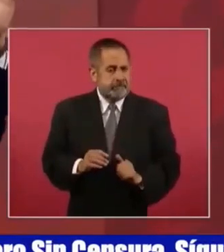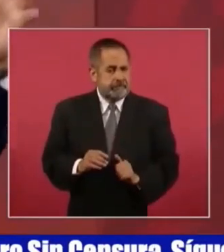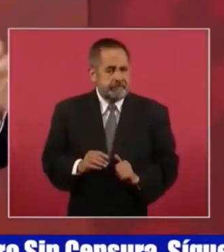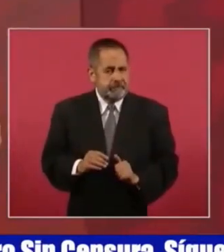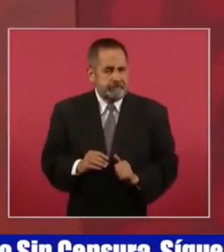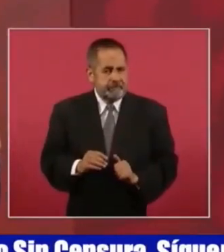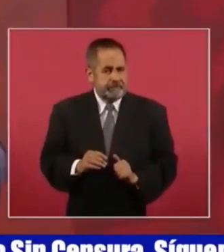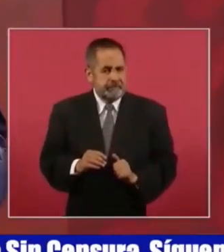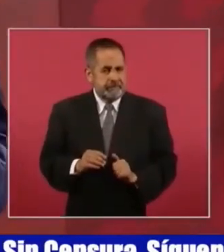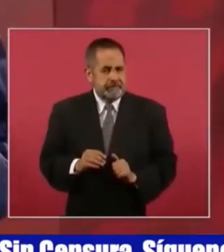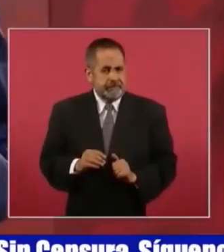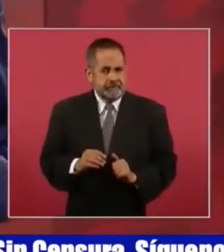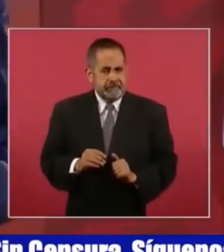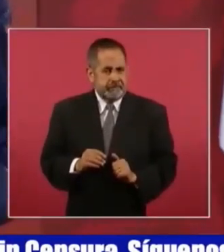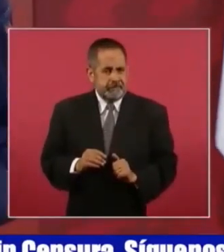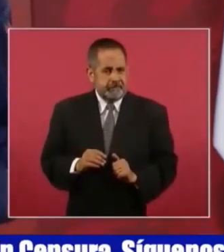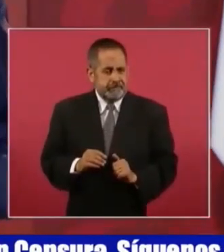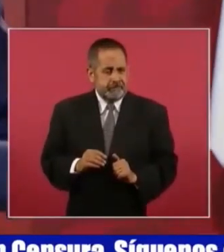el de